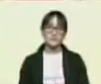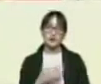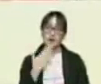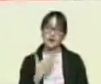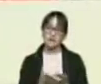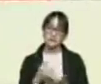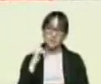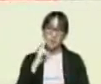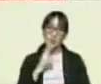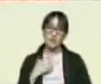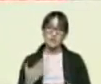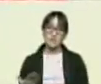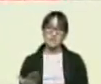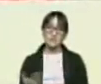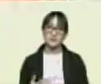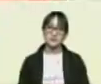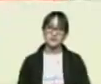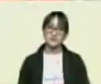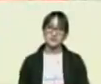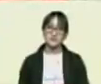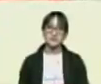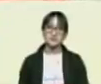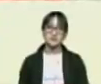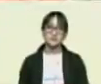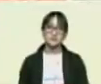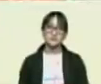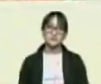¡Gracias, Bolívar! ¡Gracias!